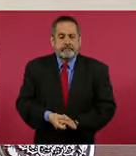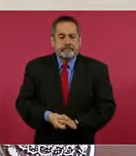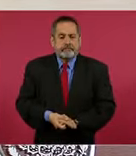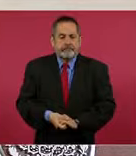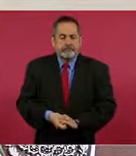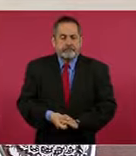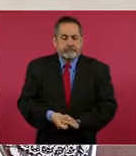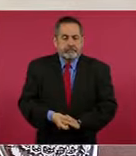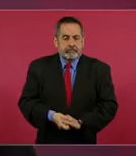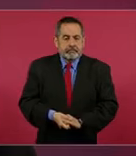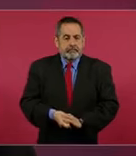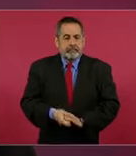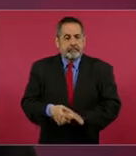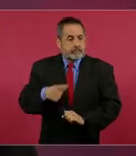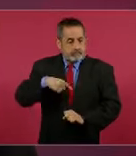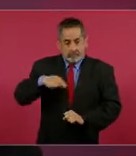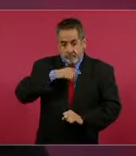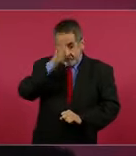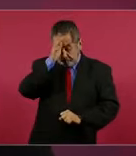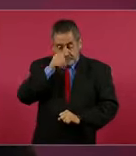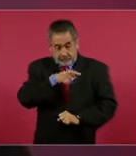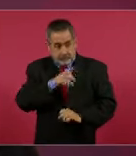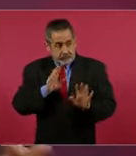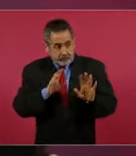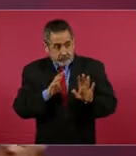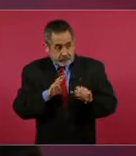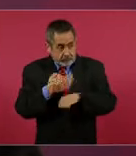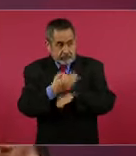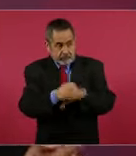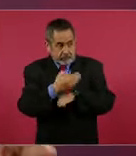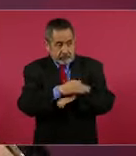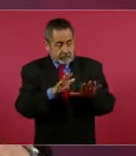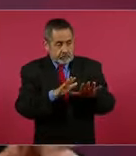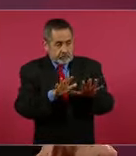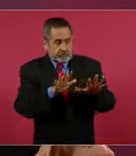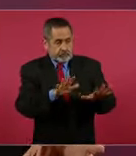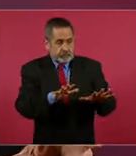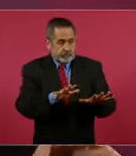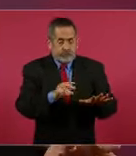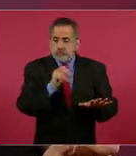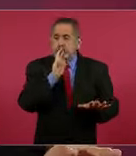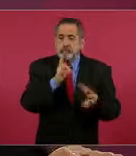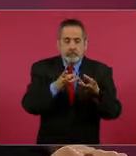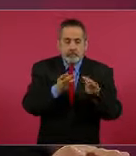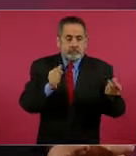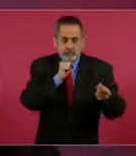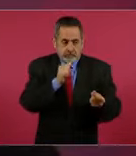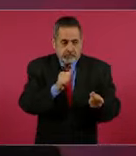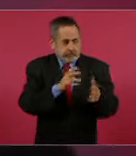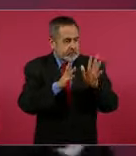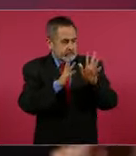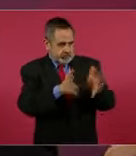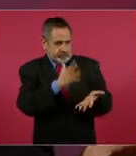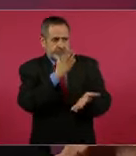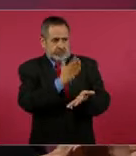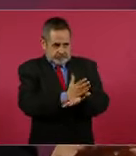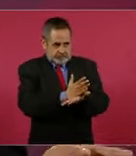Y quedamos de que en tanto se buscaba una solución, se